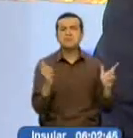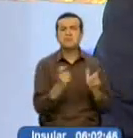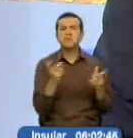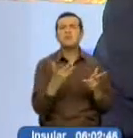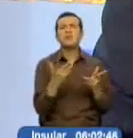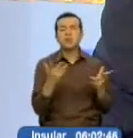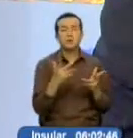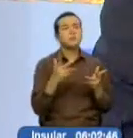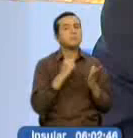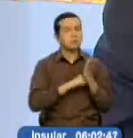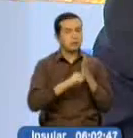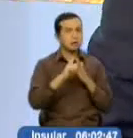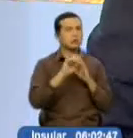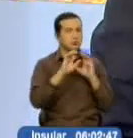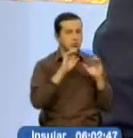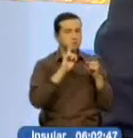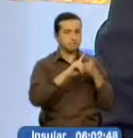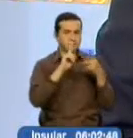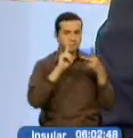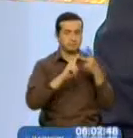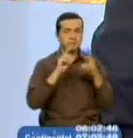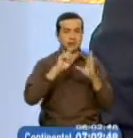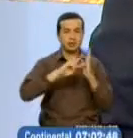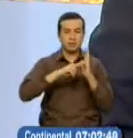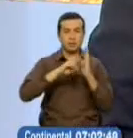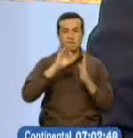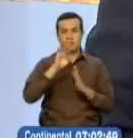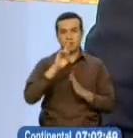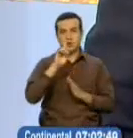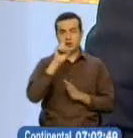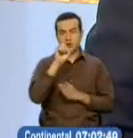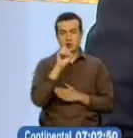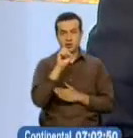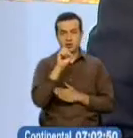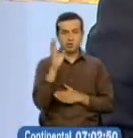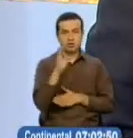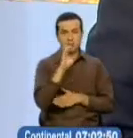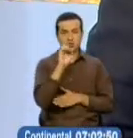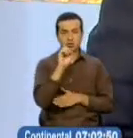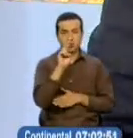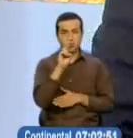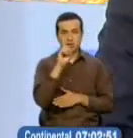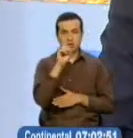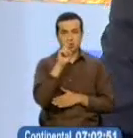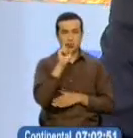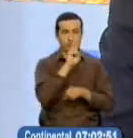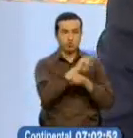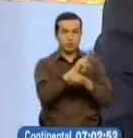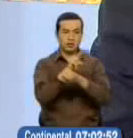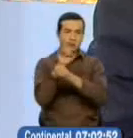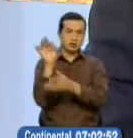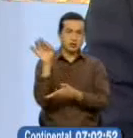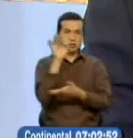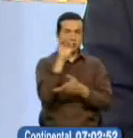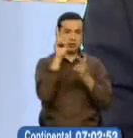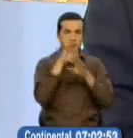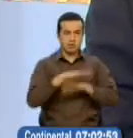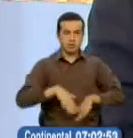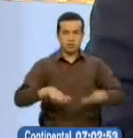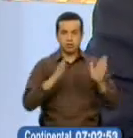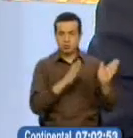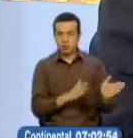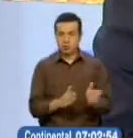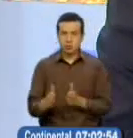ministro Carlos Pérez. Luego tendremos al arquitecto Fernando Cordero, superintendente designado de Ordenamiento